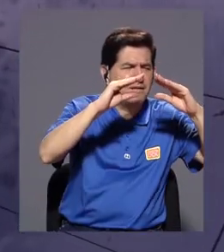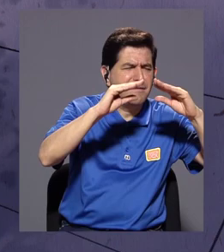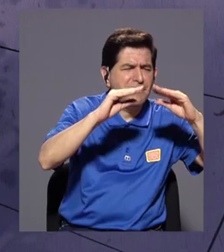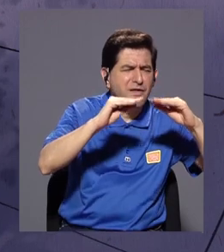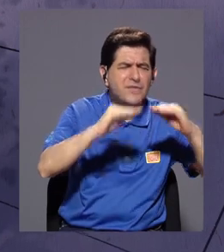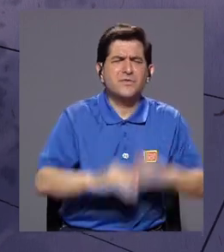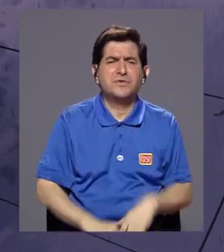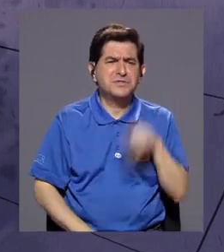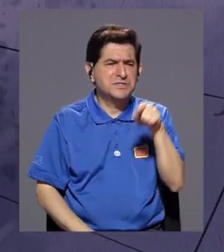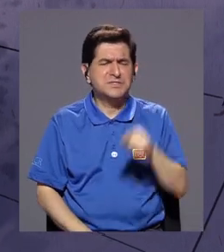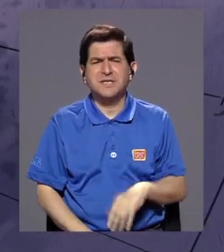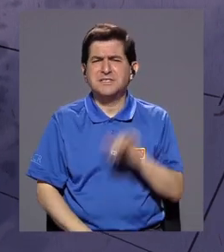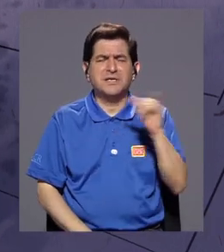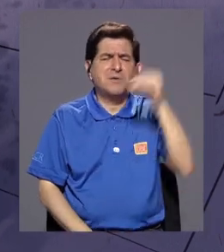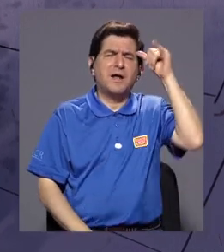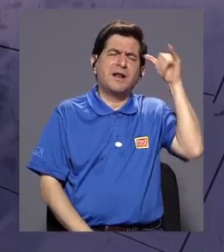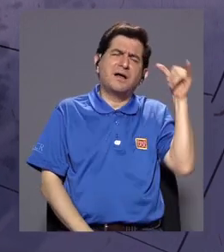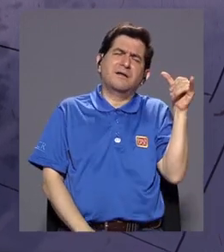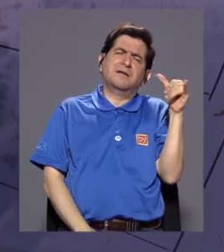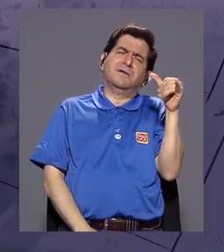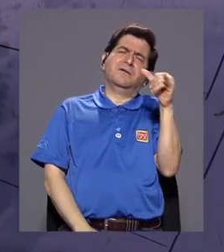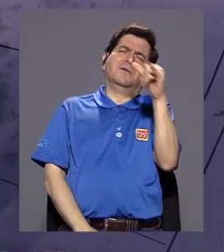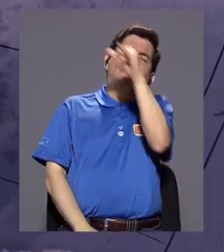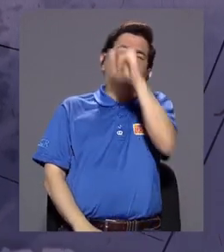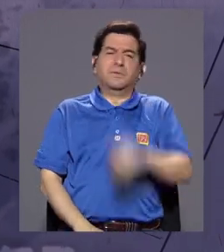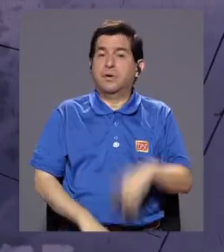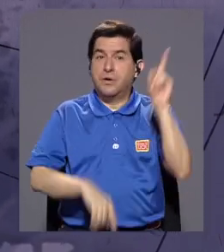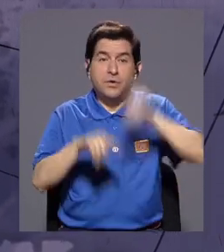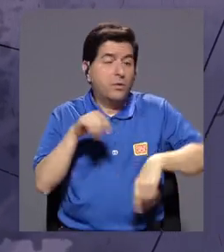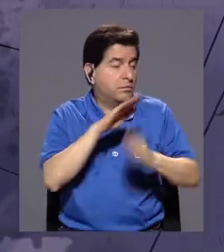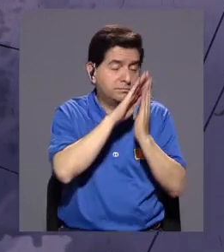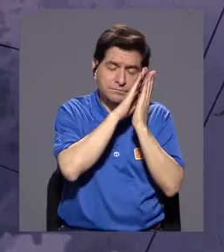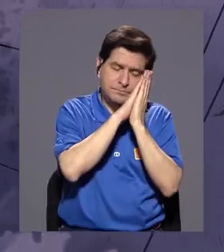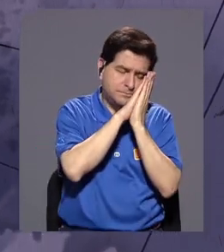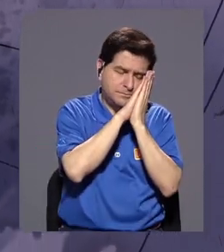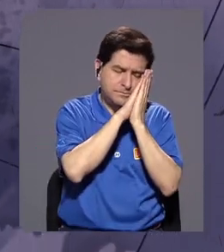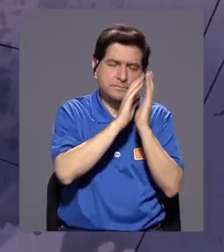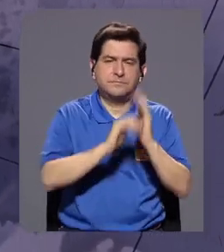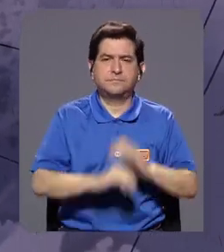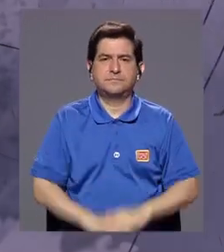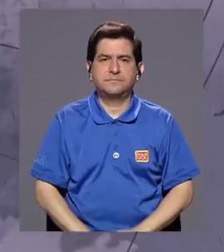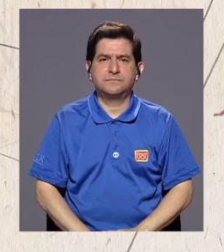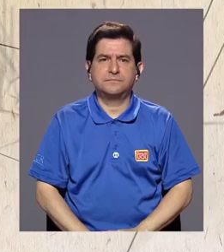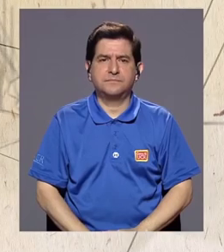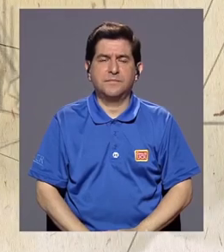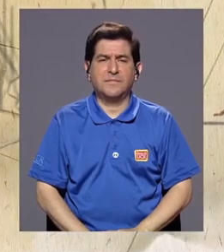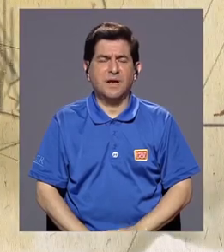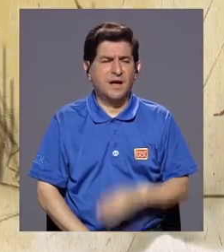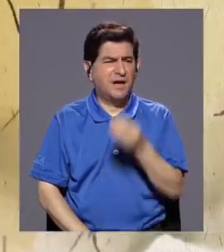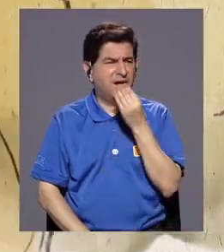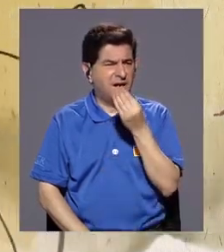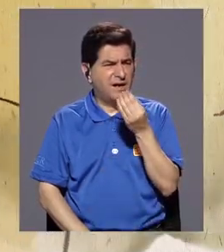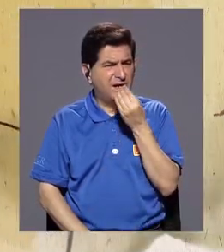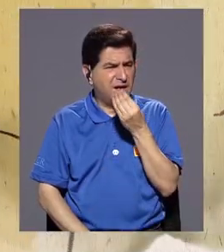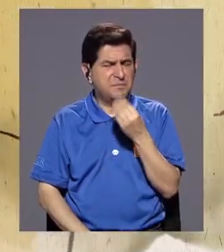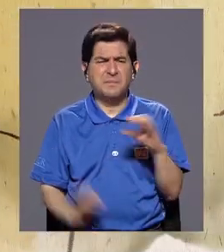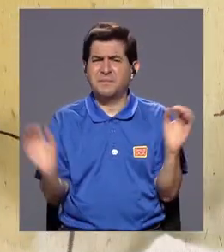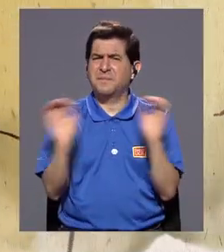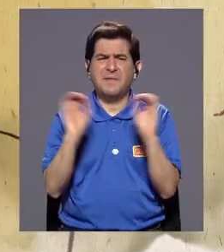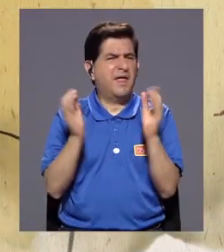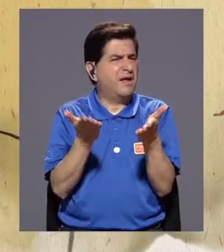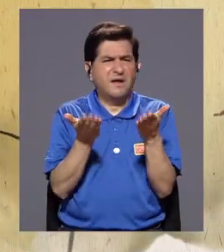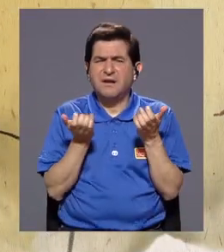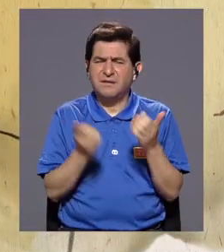noches comenzaban a tornarse eternas, porque no podía dormir y el apetito se había